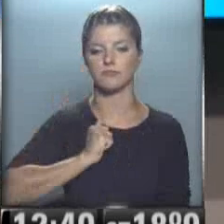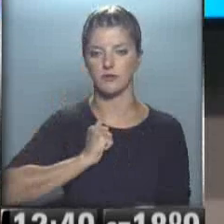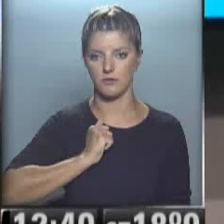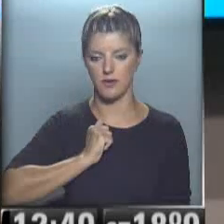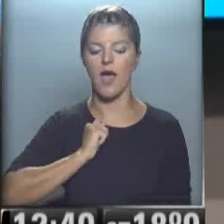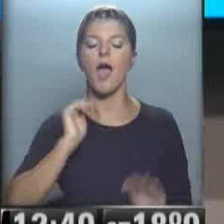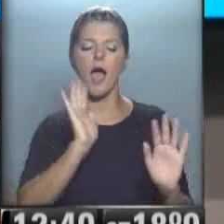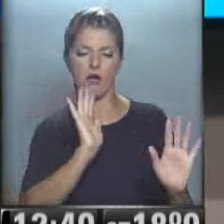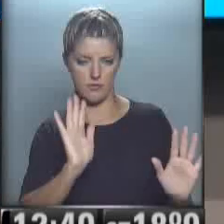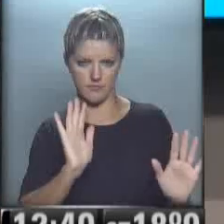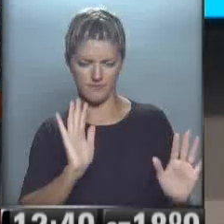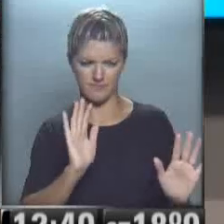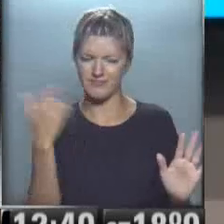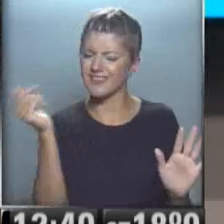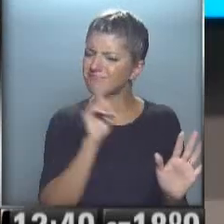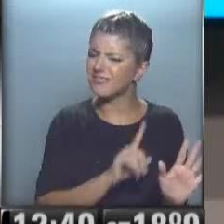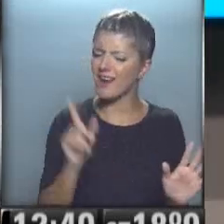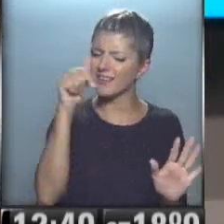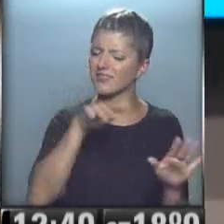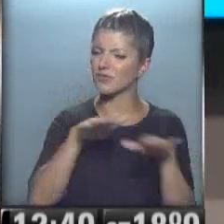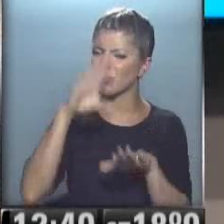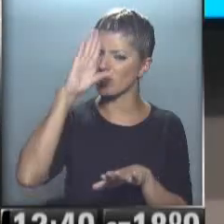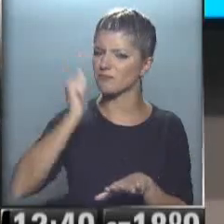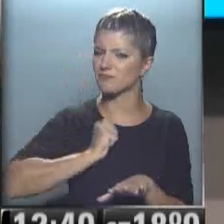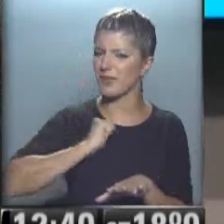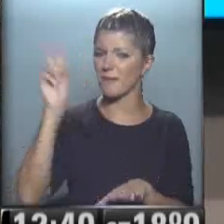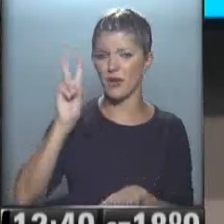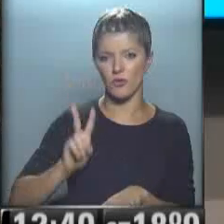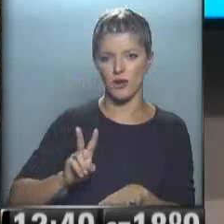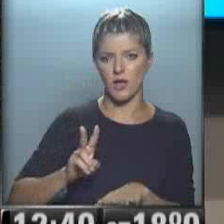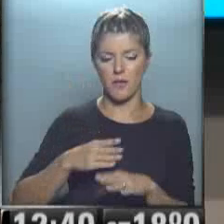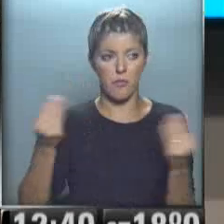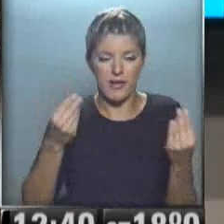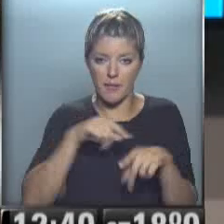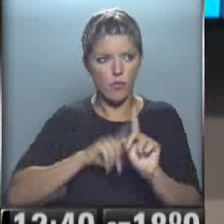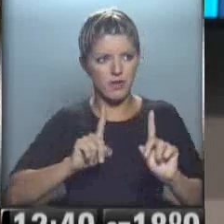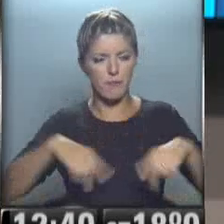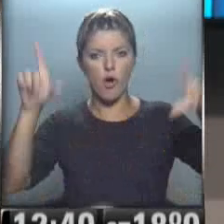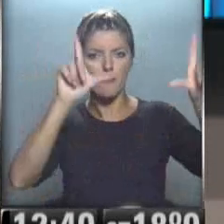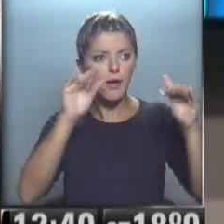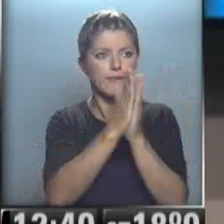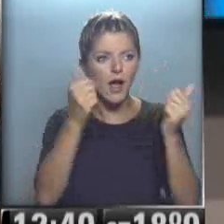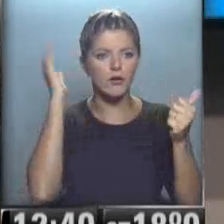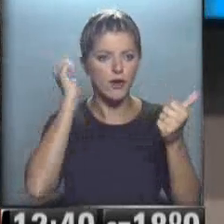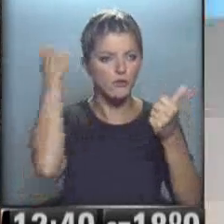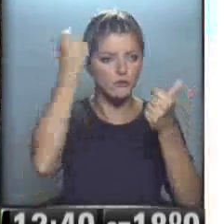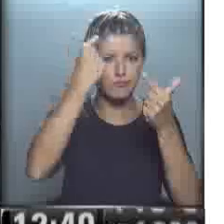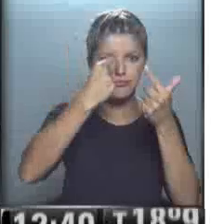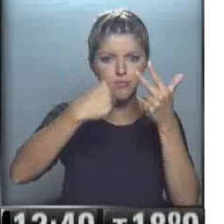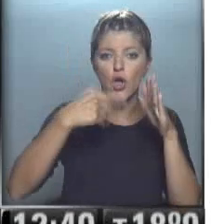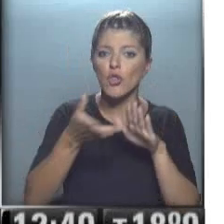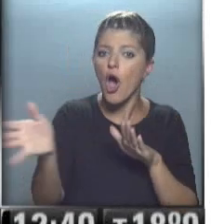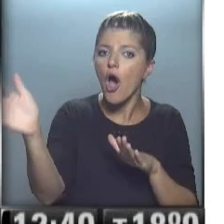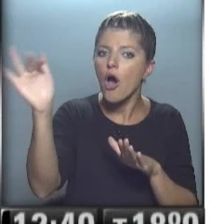ahora es extraña esta esta dictadura venezolana donde los medios de comunicación todos los días los tapas de los